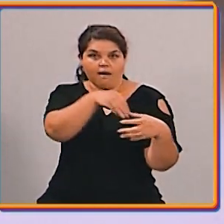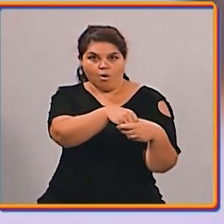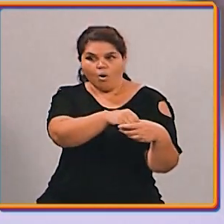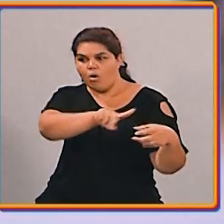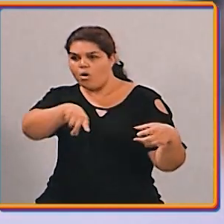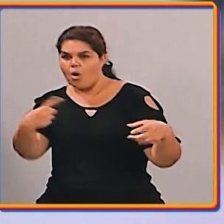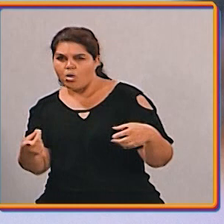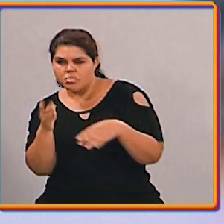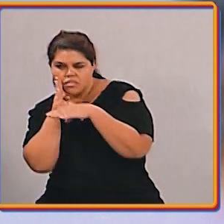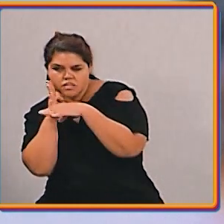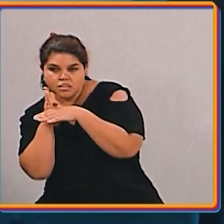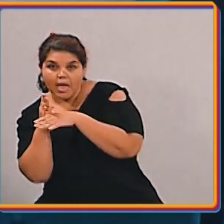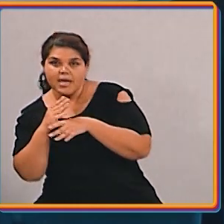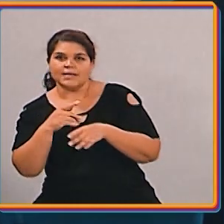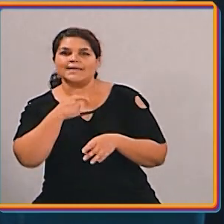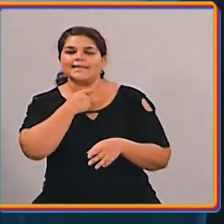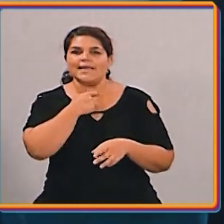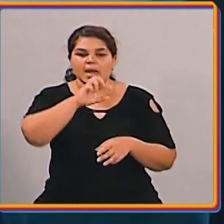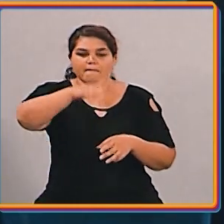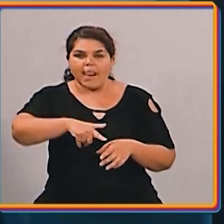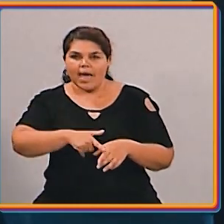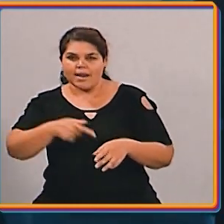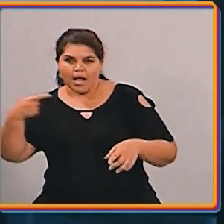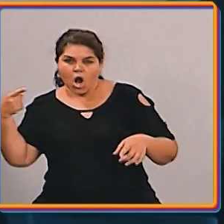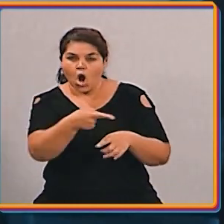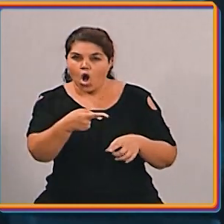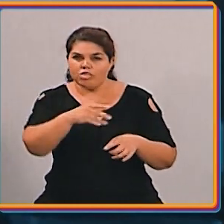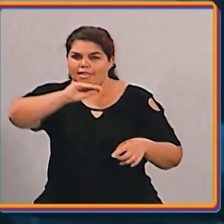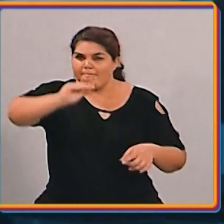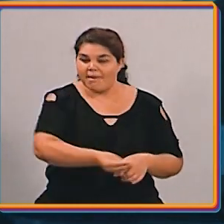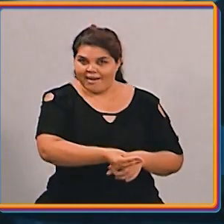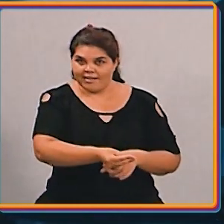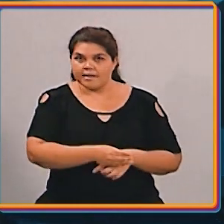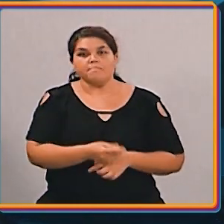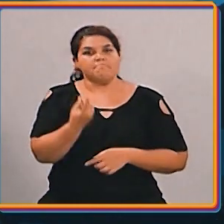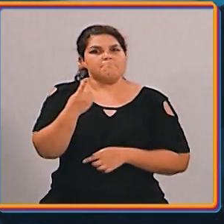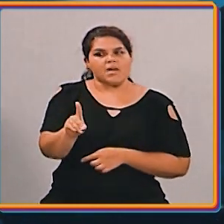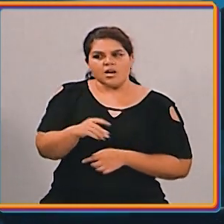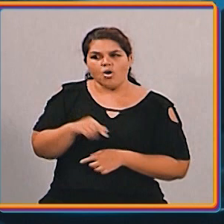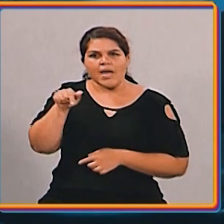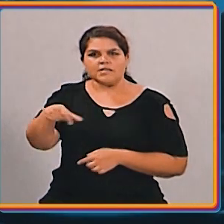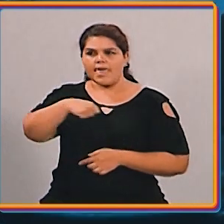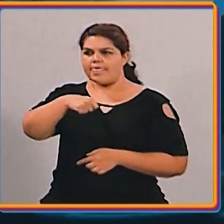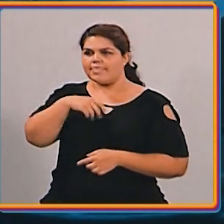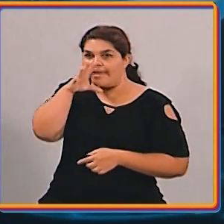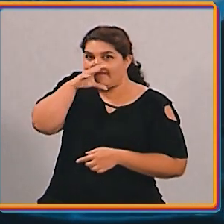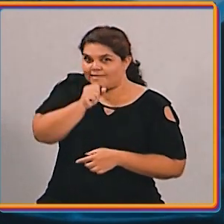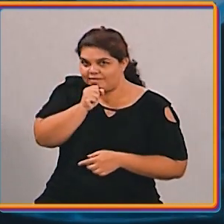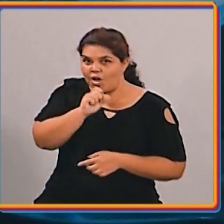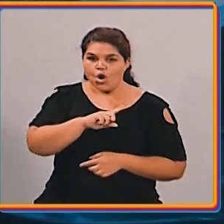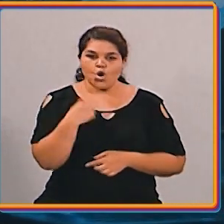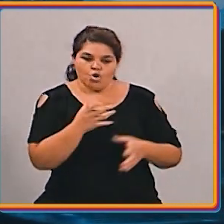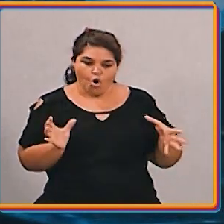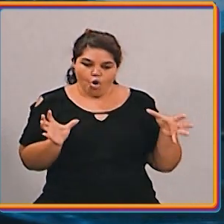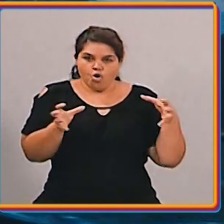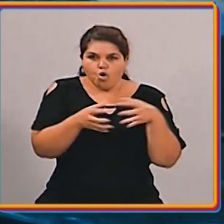infiltradas que trabajan para que nuestros planes fallen. Como grandes espías, sus identidades son secretas y deberemos trabajar en